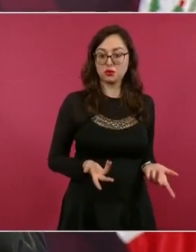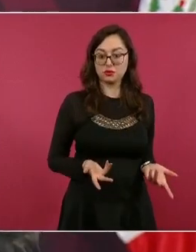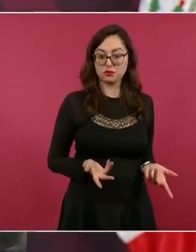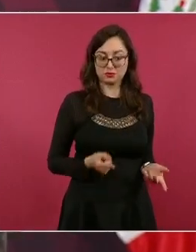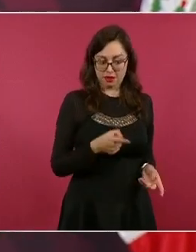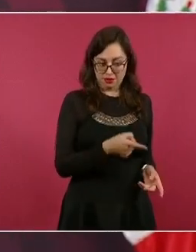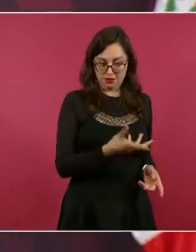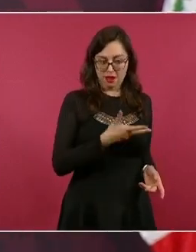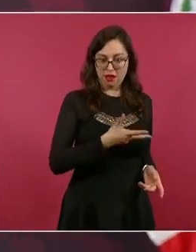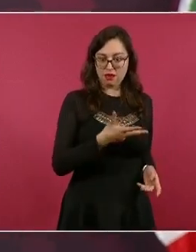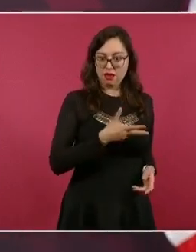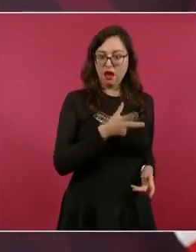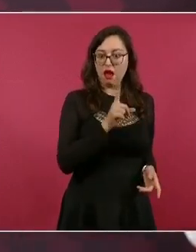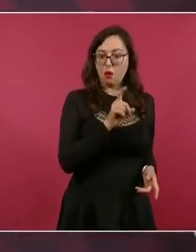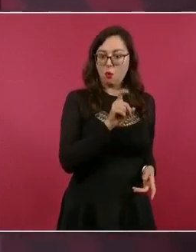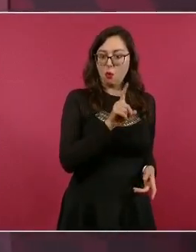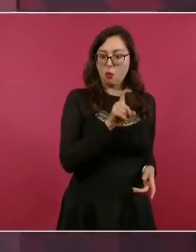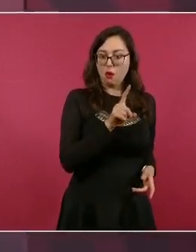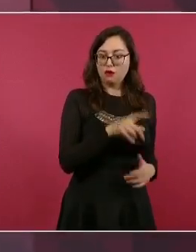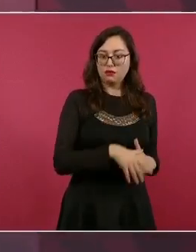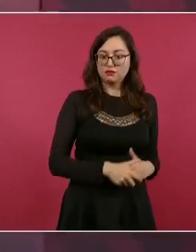se tiene el agua?